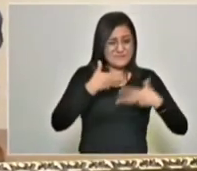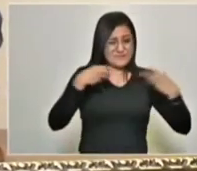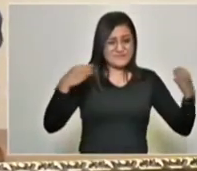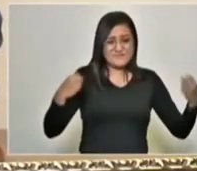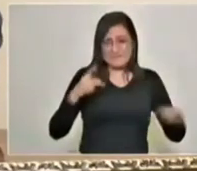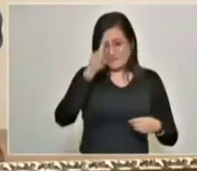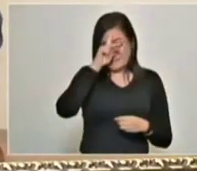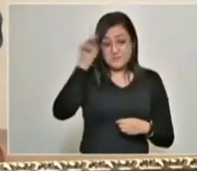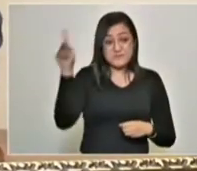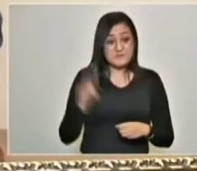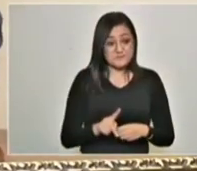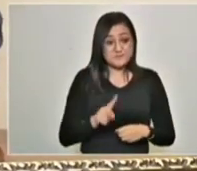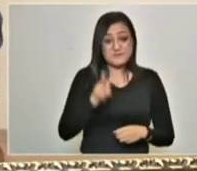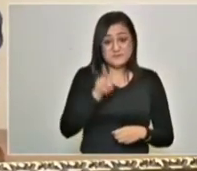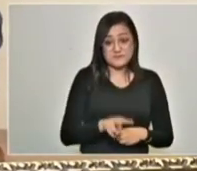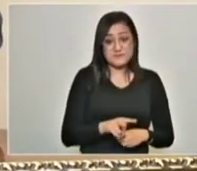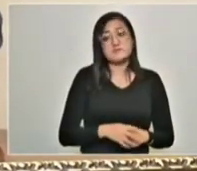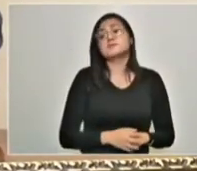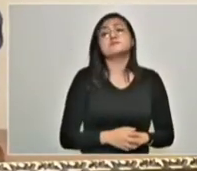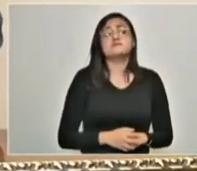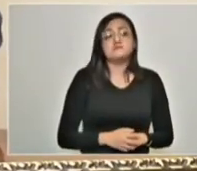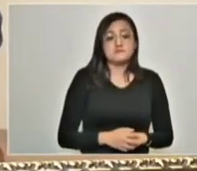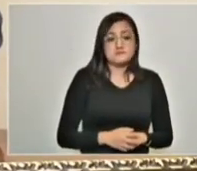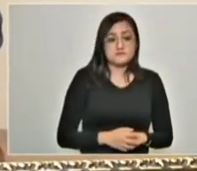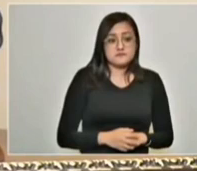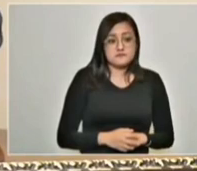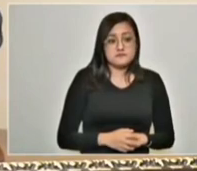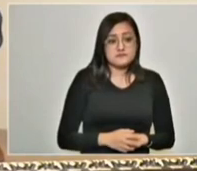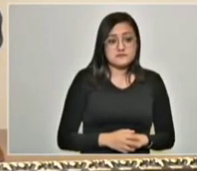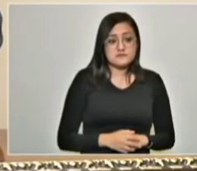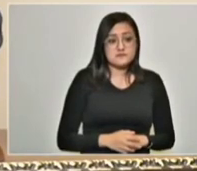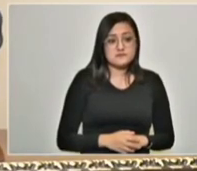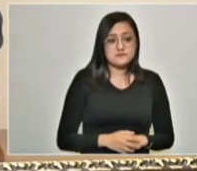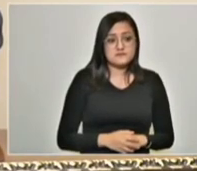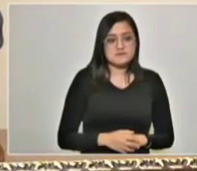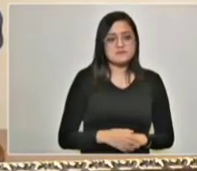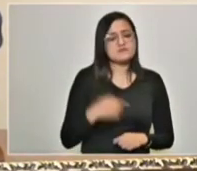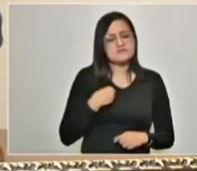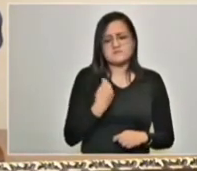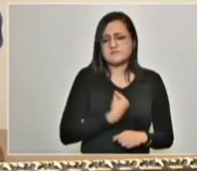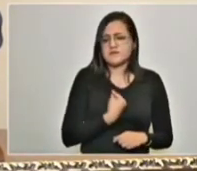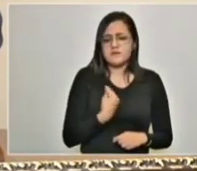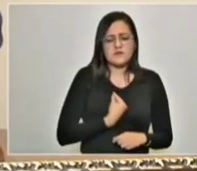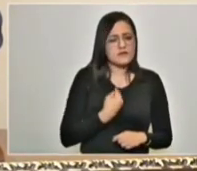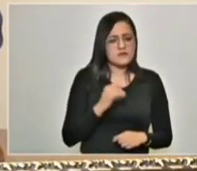de todas, por más fuerte, vamos a aguantar.